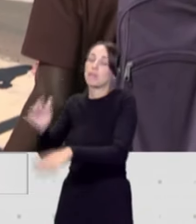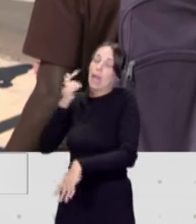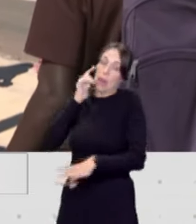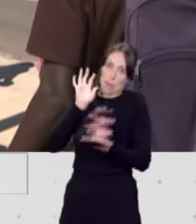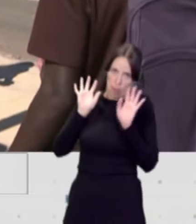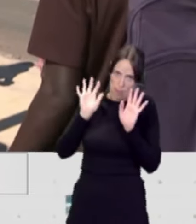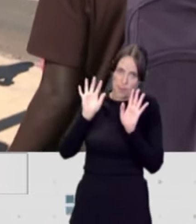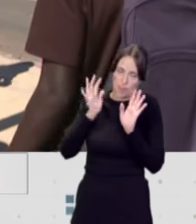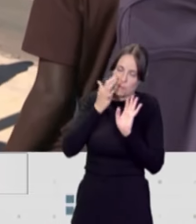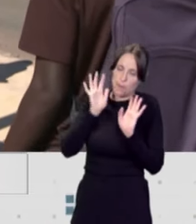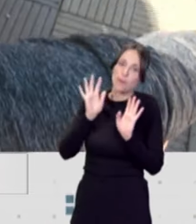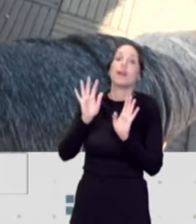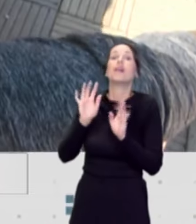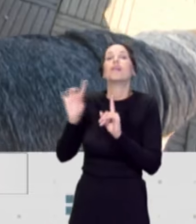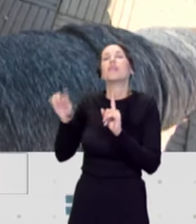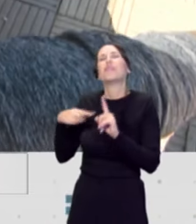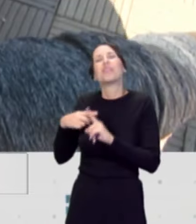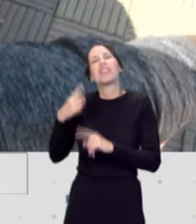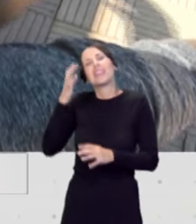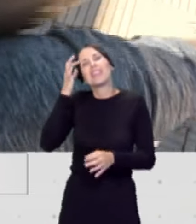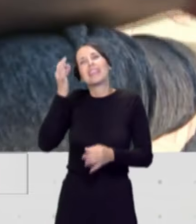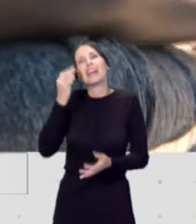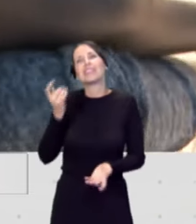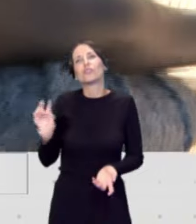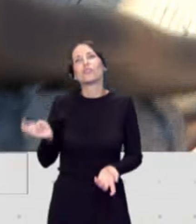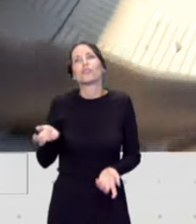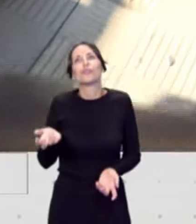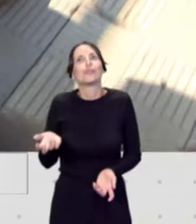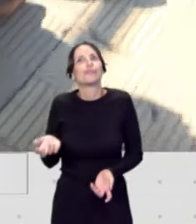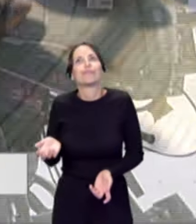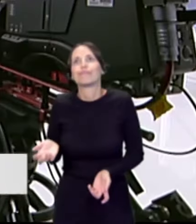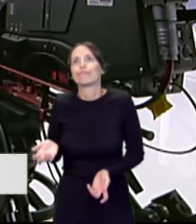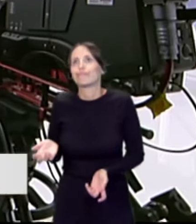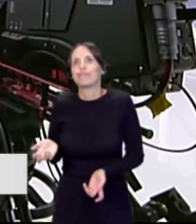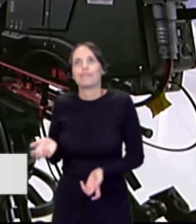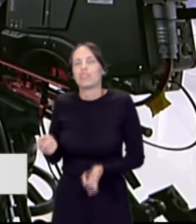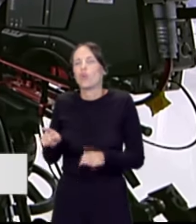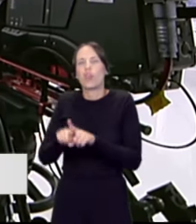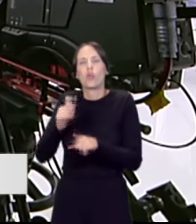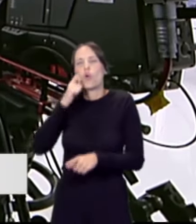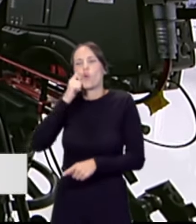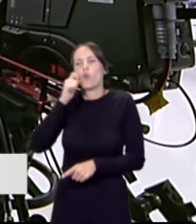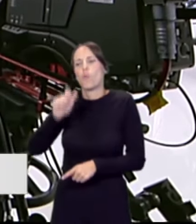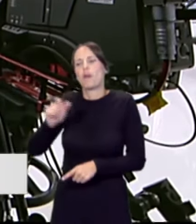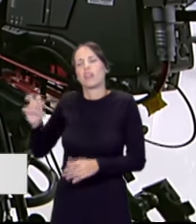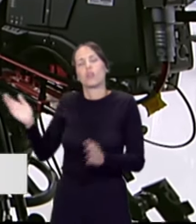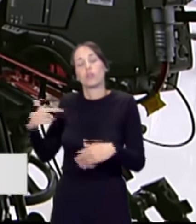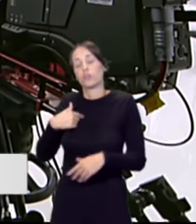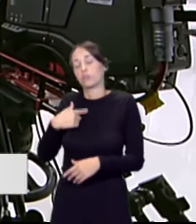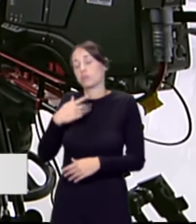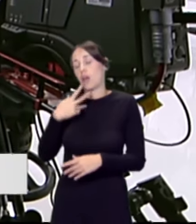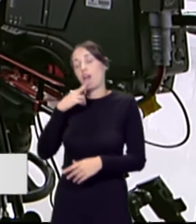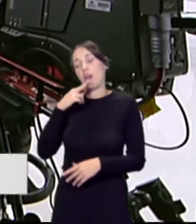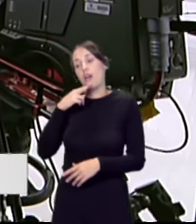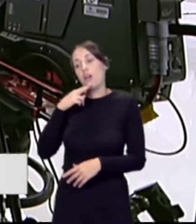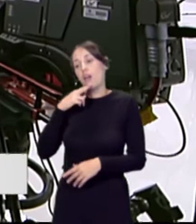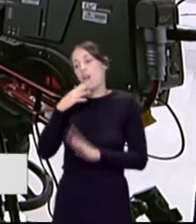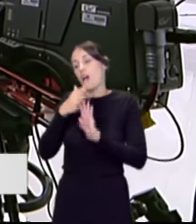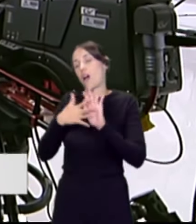luego hay detalles de verdad de muy poca humanidad, ¿no? A mí me cuesta hablar de esto. Mira, yo,